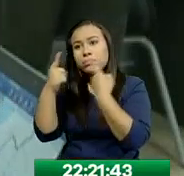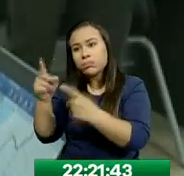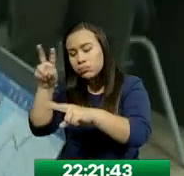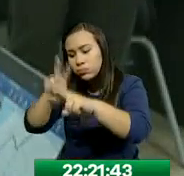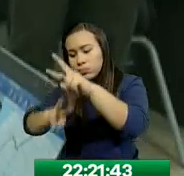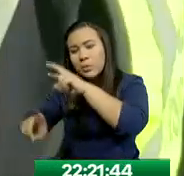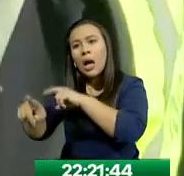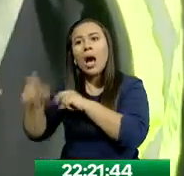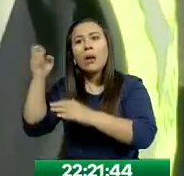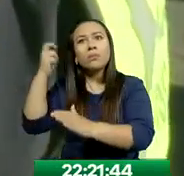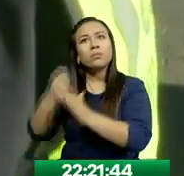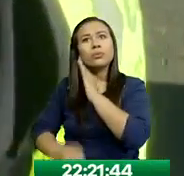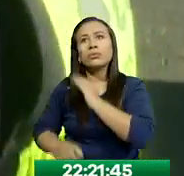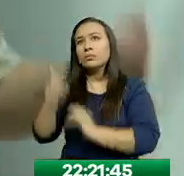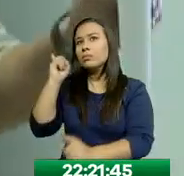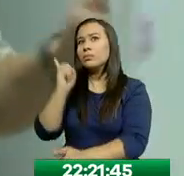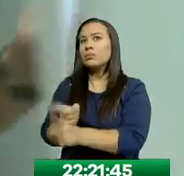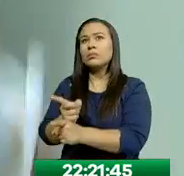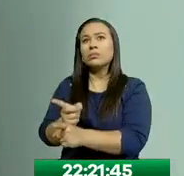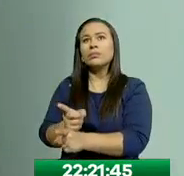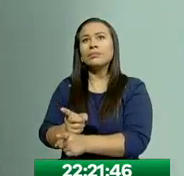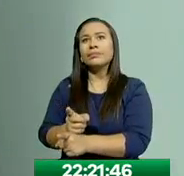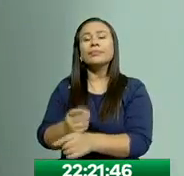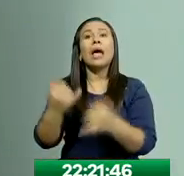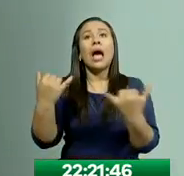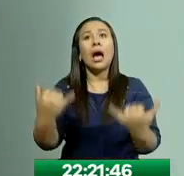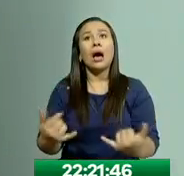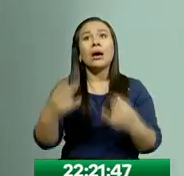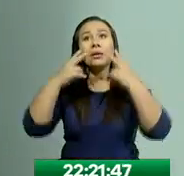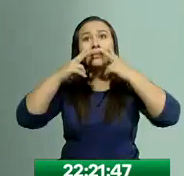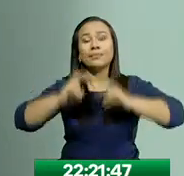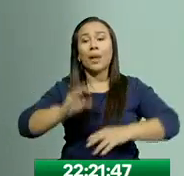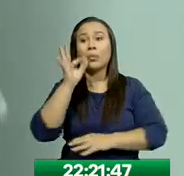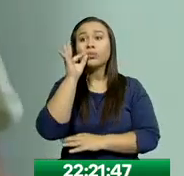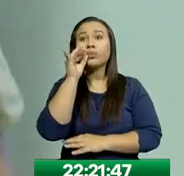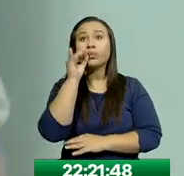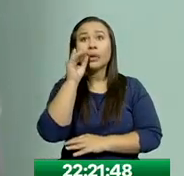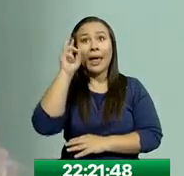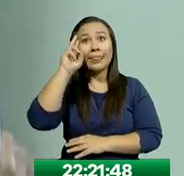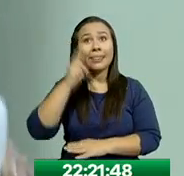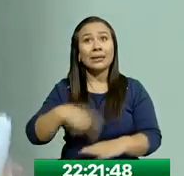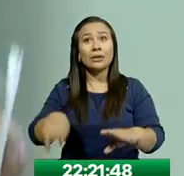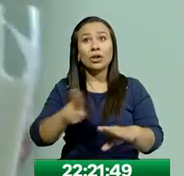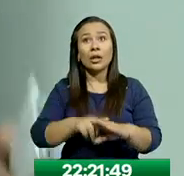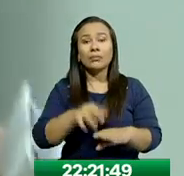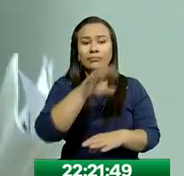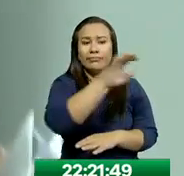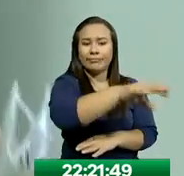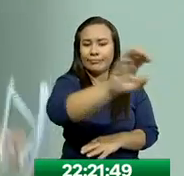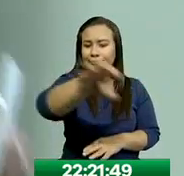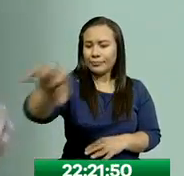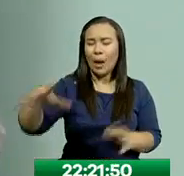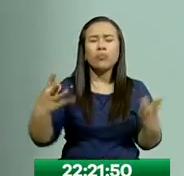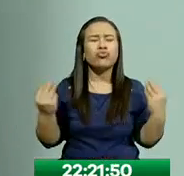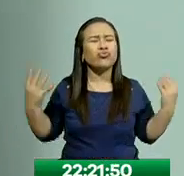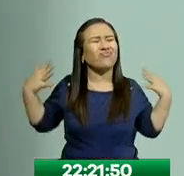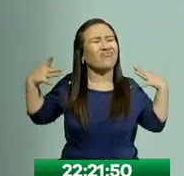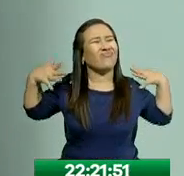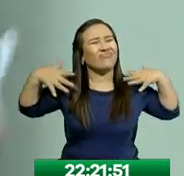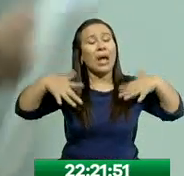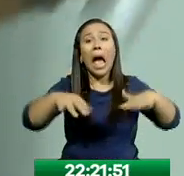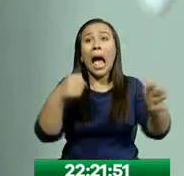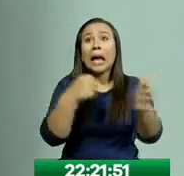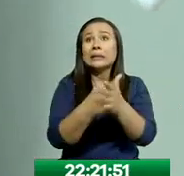respectivas sanciones y advertencias. En lo que se refiere al tránsito, la Policía Nacional va a estar ubicada en todos aquellos tramos de mayor concentración de accidentes de